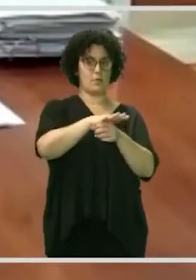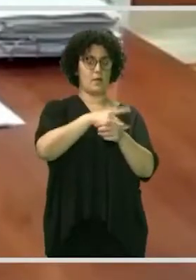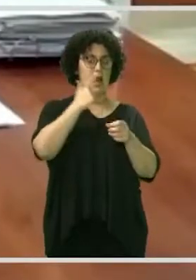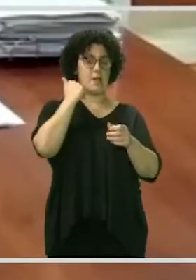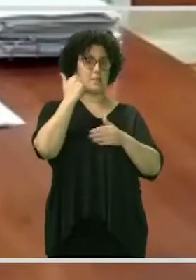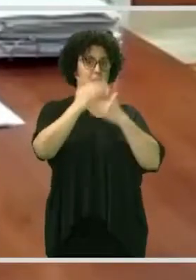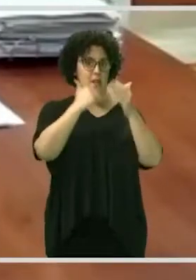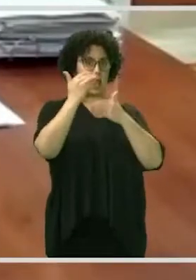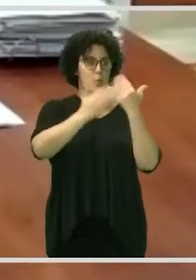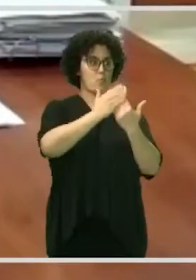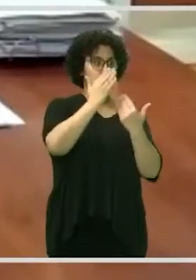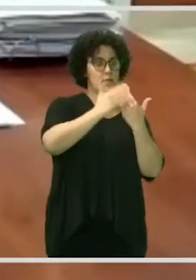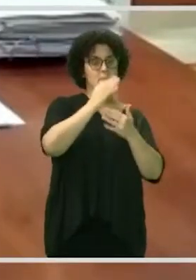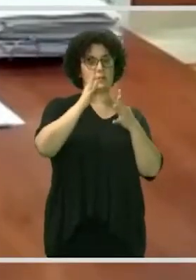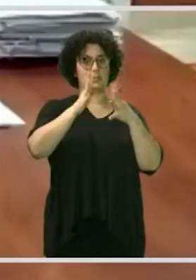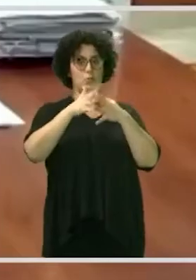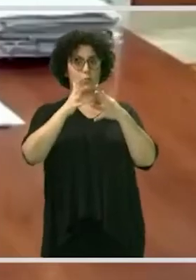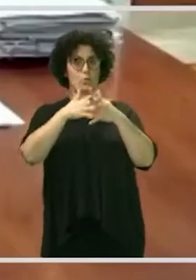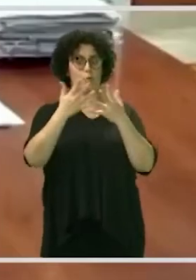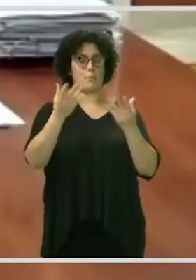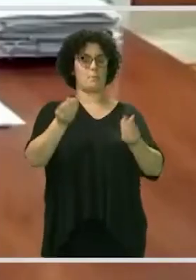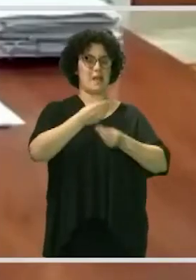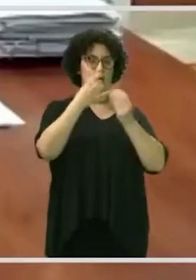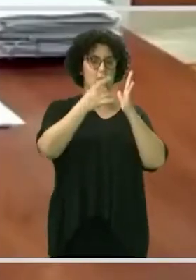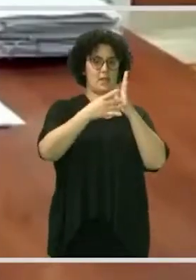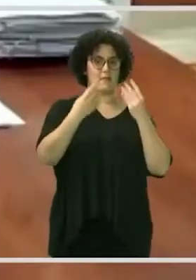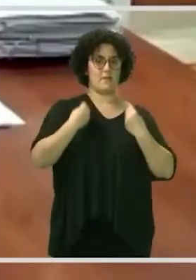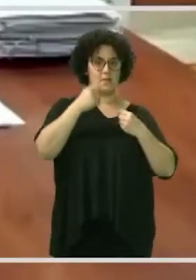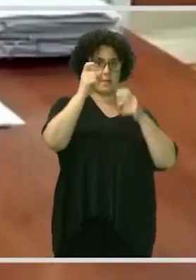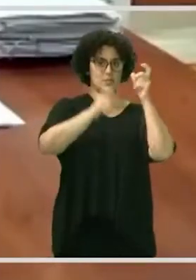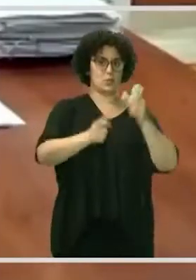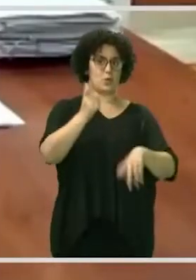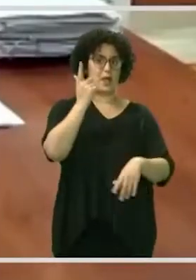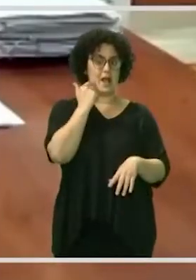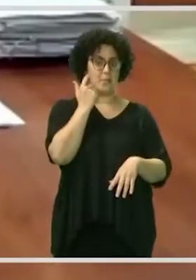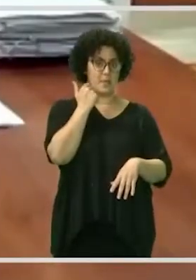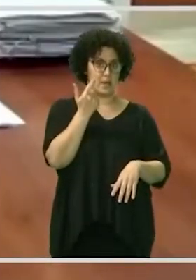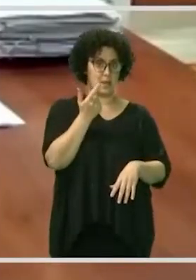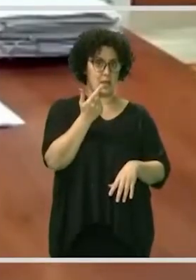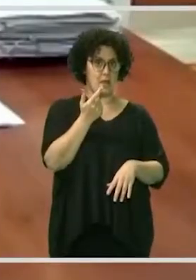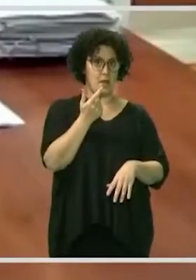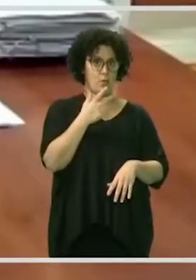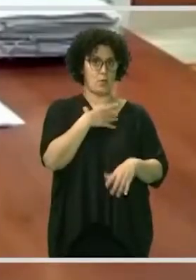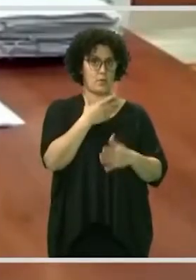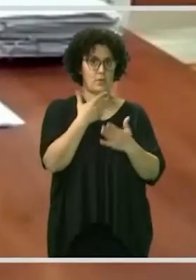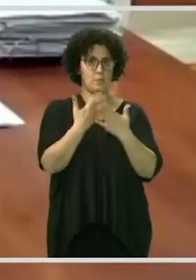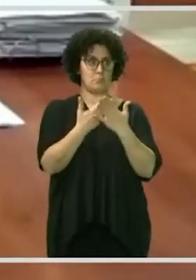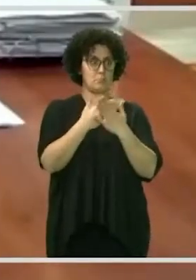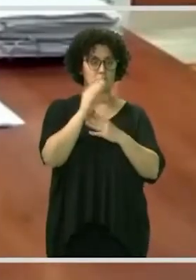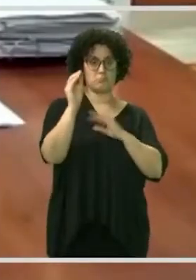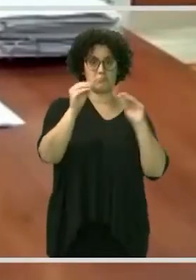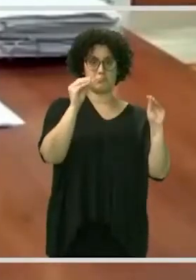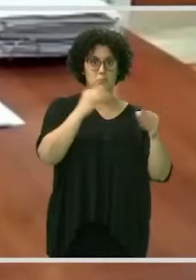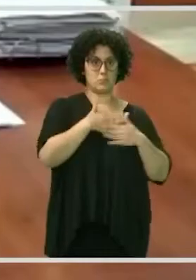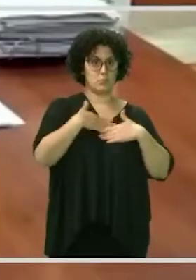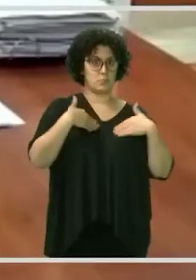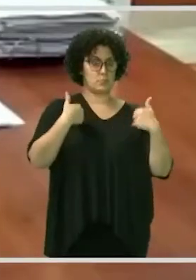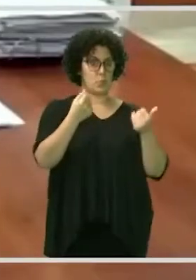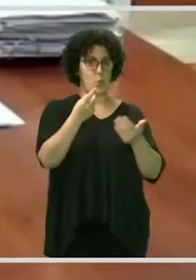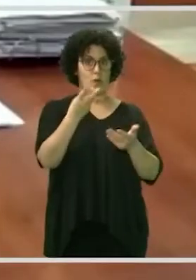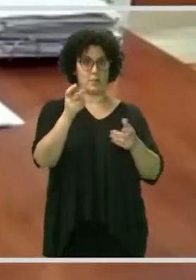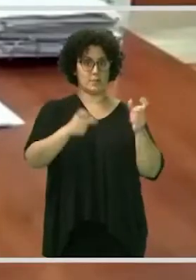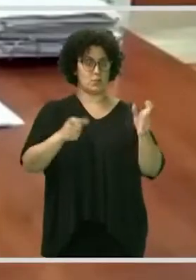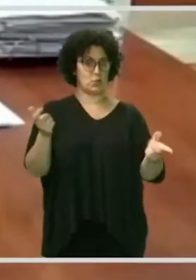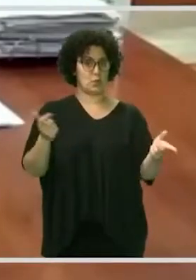modernización, infraestructura y mejora de la calidad de vida de los almerienses. Y eso puede preguntarlo cualquier persona que venga a visitarlo, que nos lo hace saber.